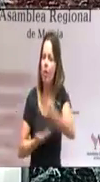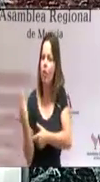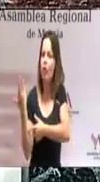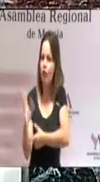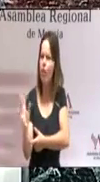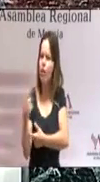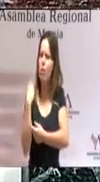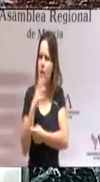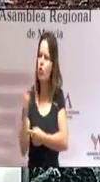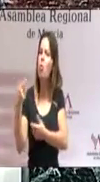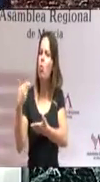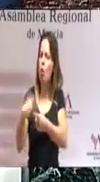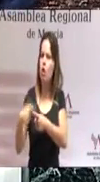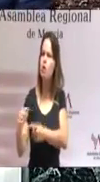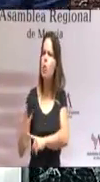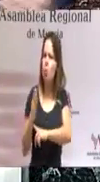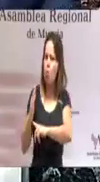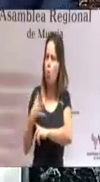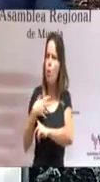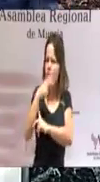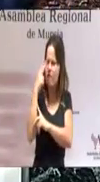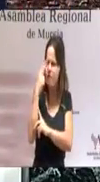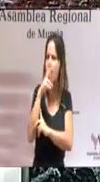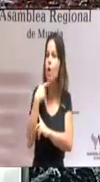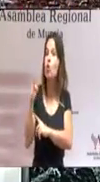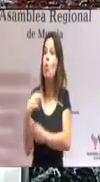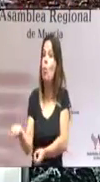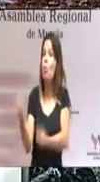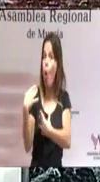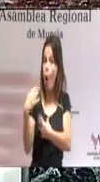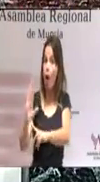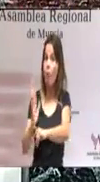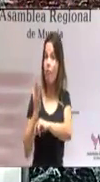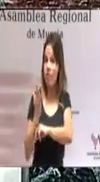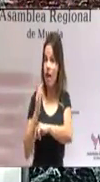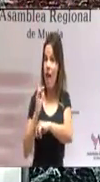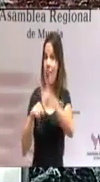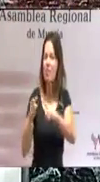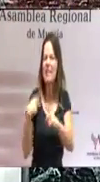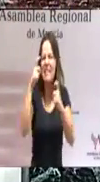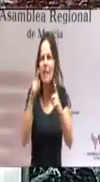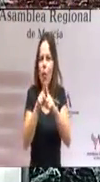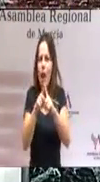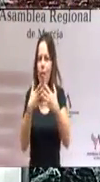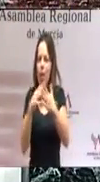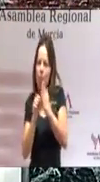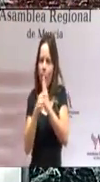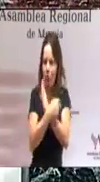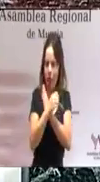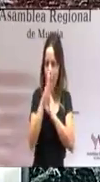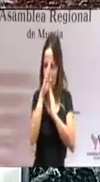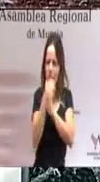planteamientos muy interesantes para ponernos de acuerdo, pero hace el planteamiento y de momento intenta esconder la mano de nuevo. Esa